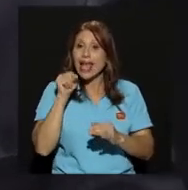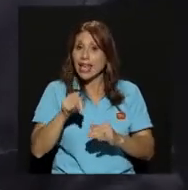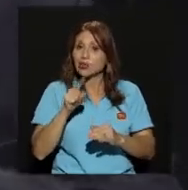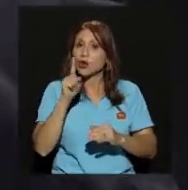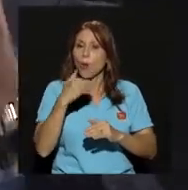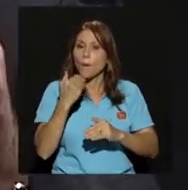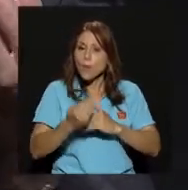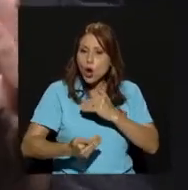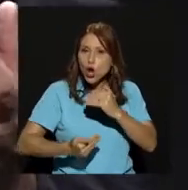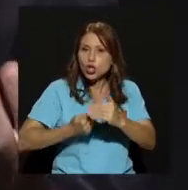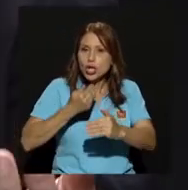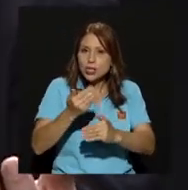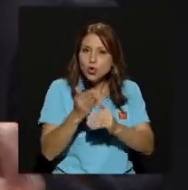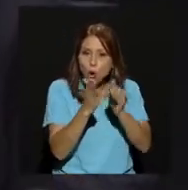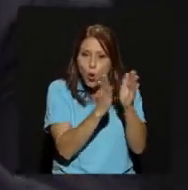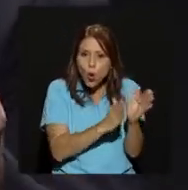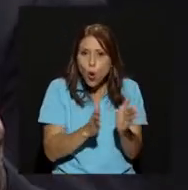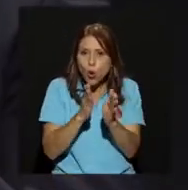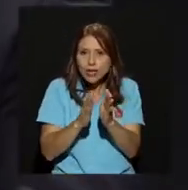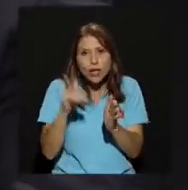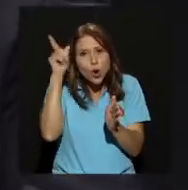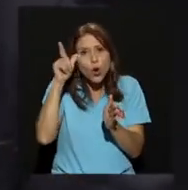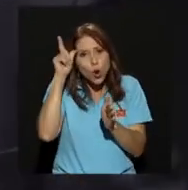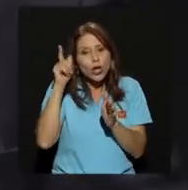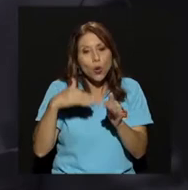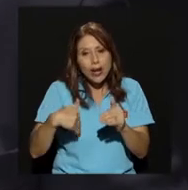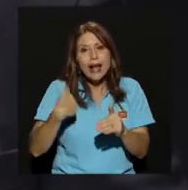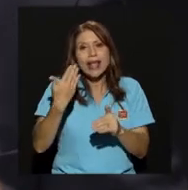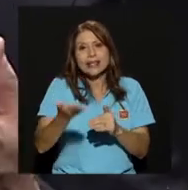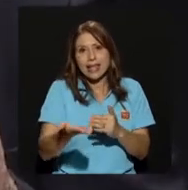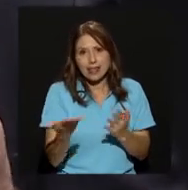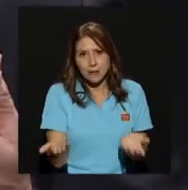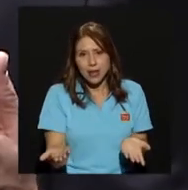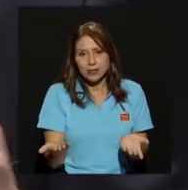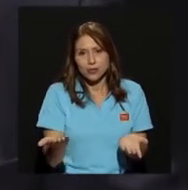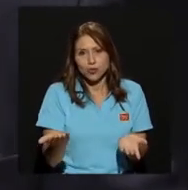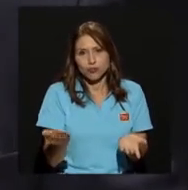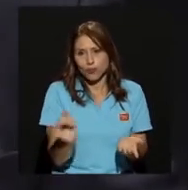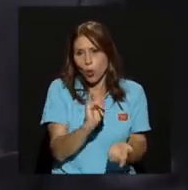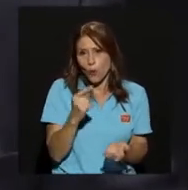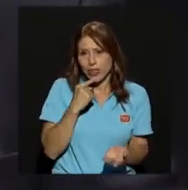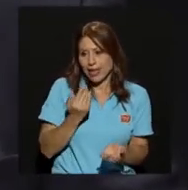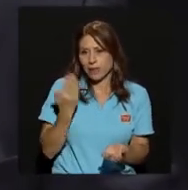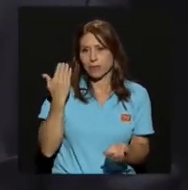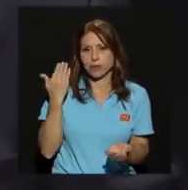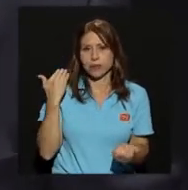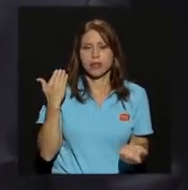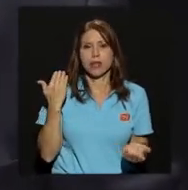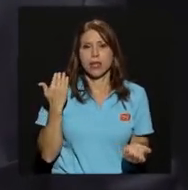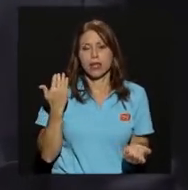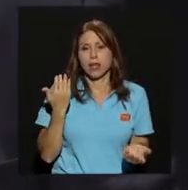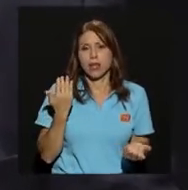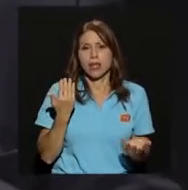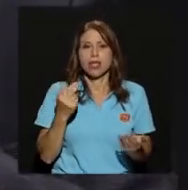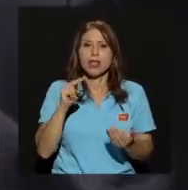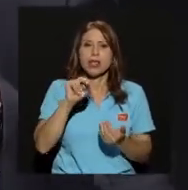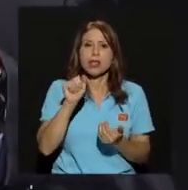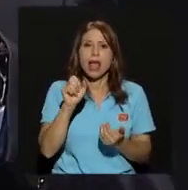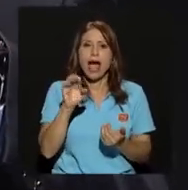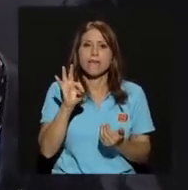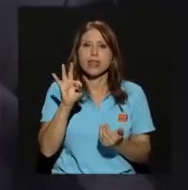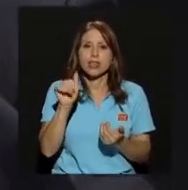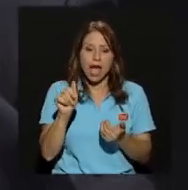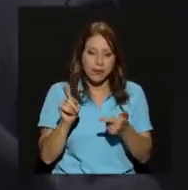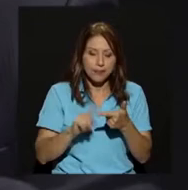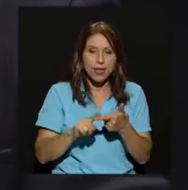orden y lo lógico era que el paso siguiente dadas los elementos que acabo de mencionar del nafta de